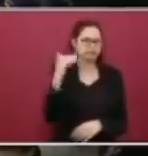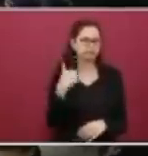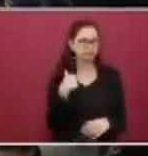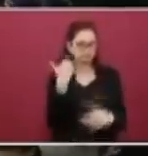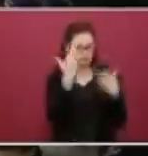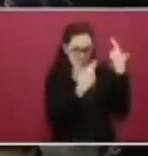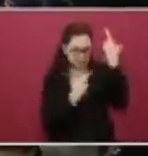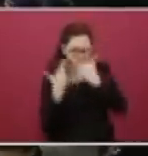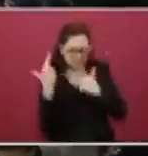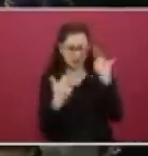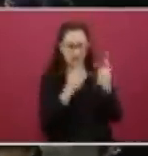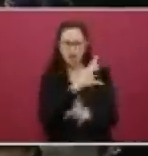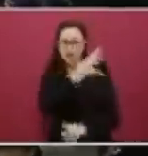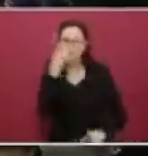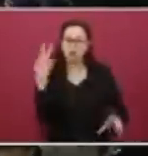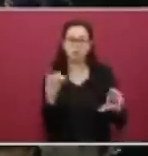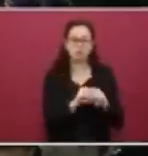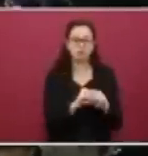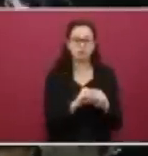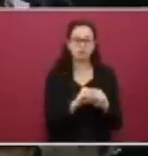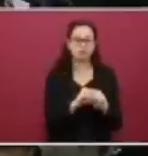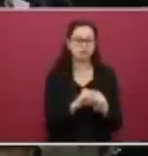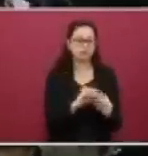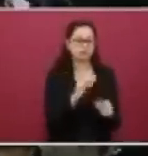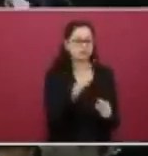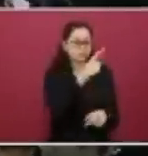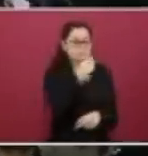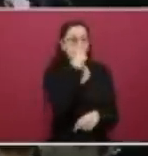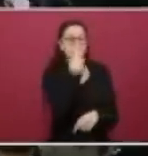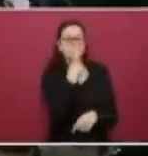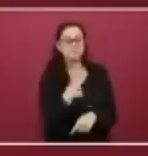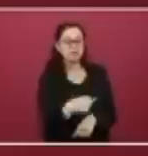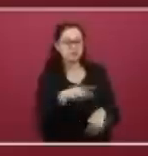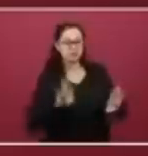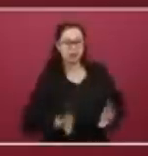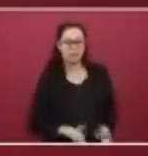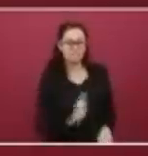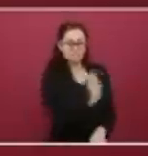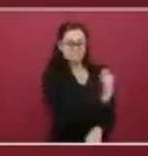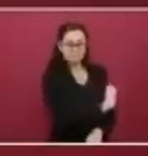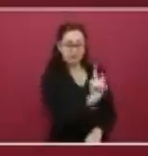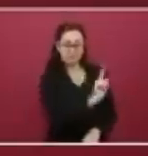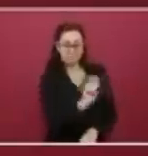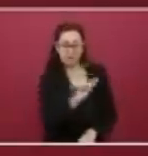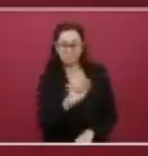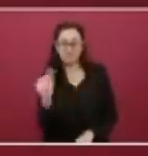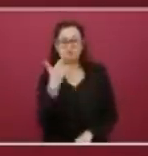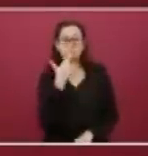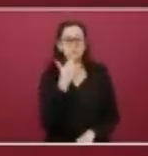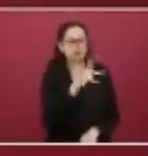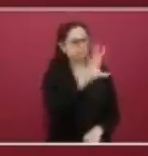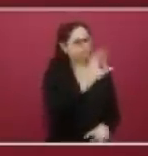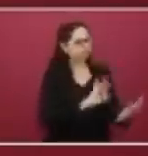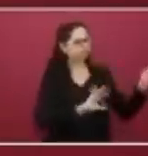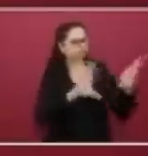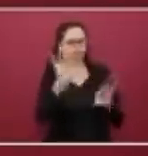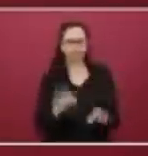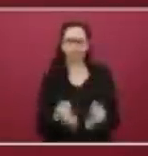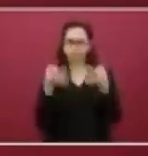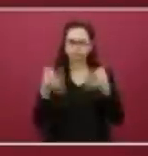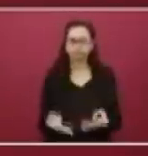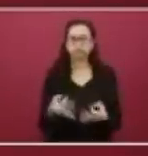evaluados y elegidos los mejores perfiles a la ponderación integral destacando la relevancia